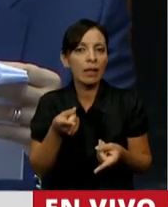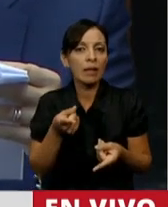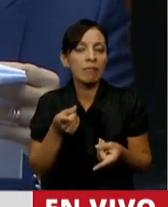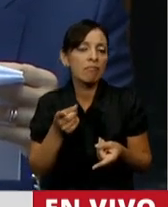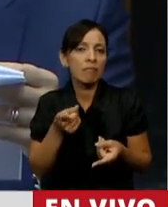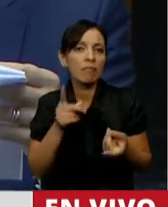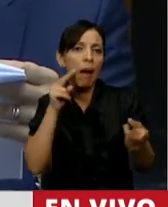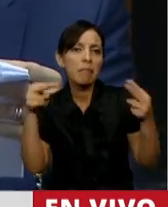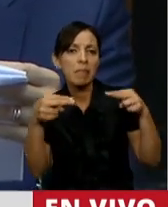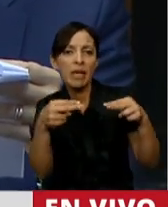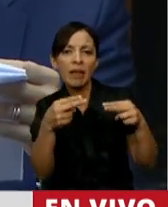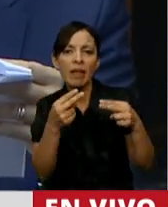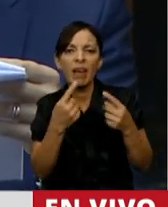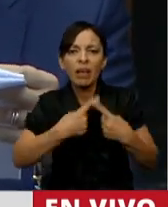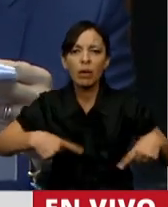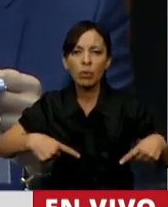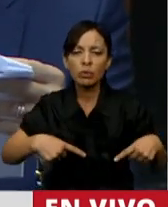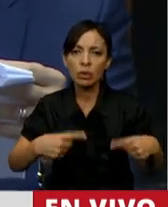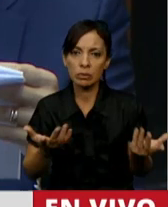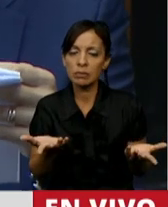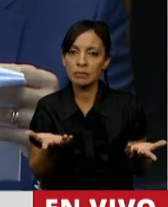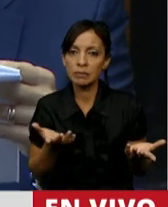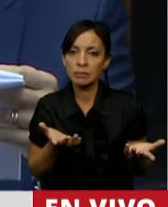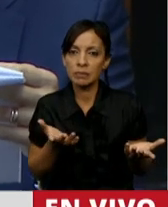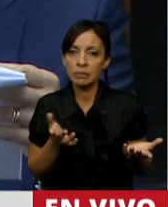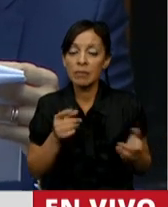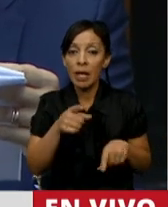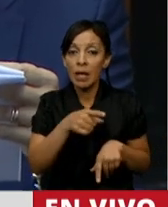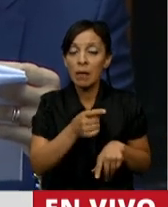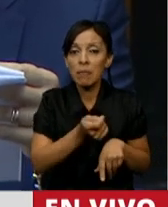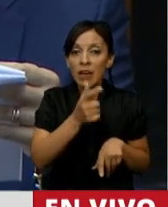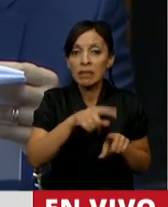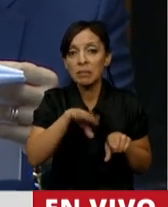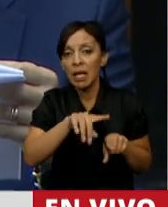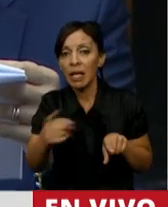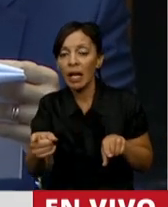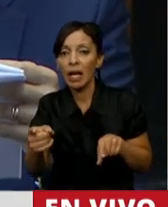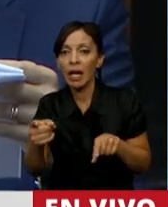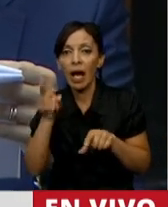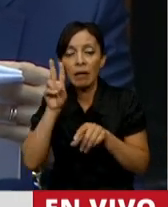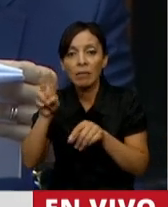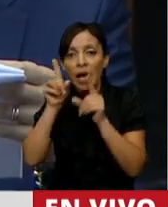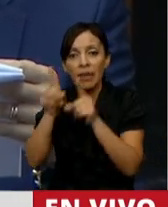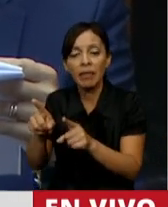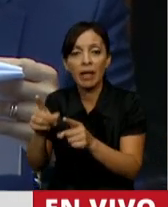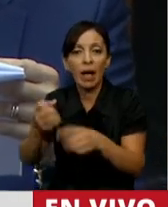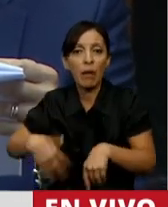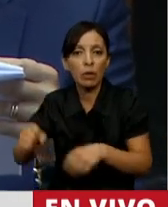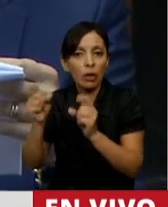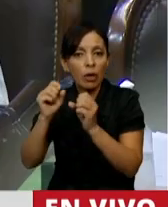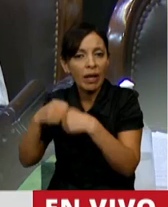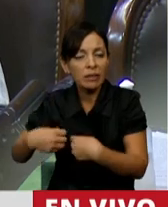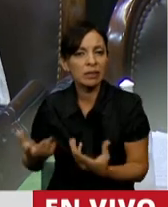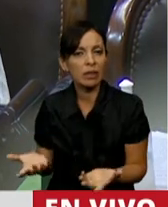de vista de los recursos, cuesta muchísimo menos que atender las consecuencias de un aborto clandestino. Es